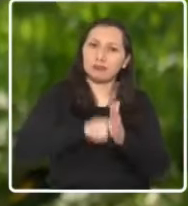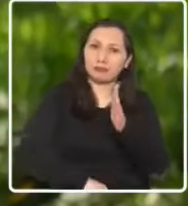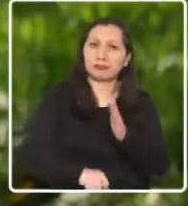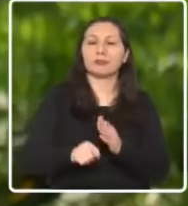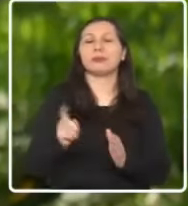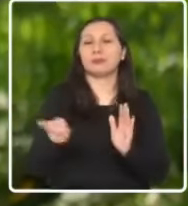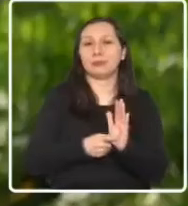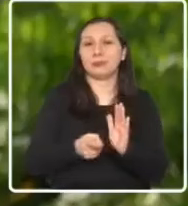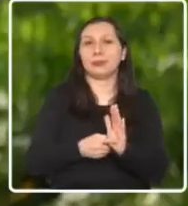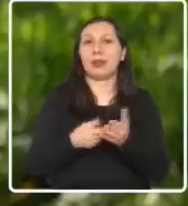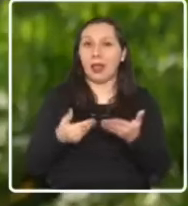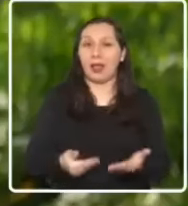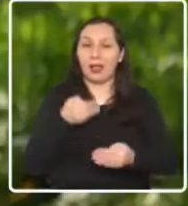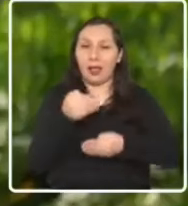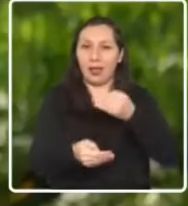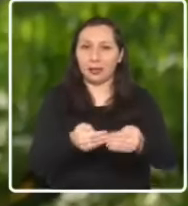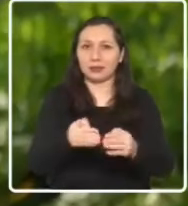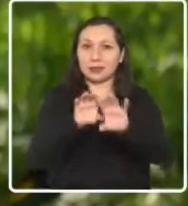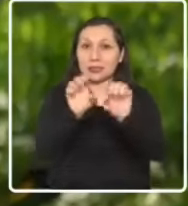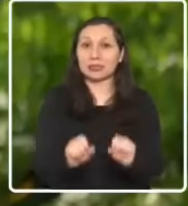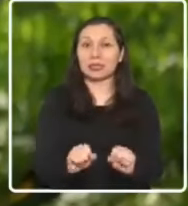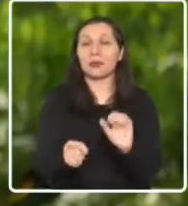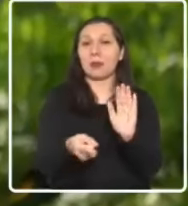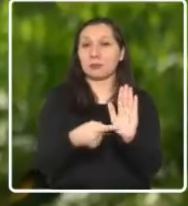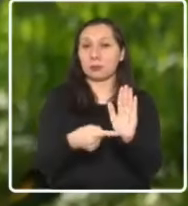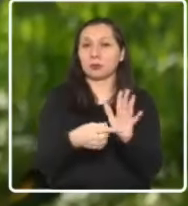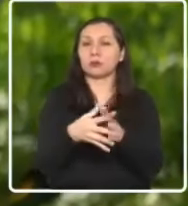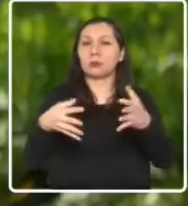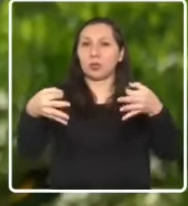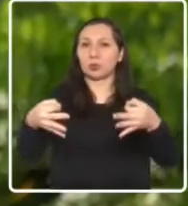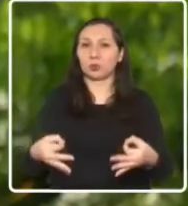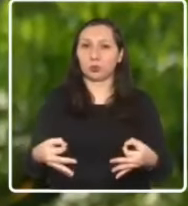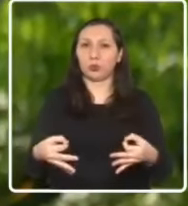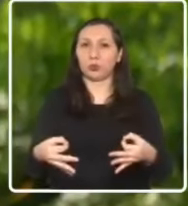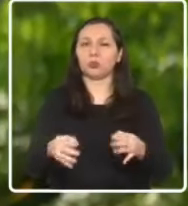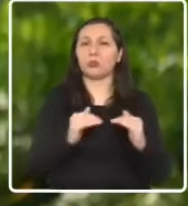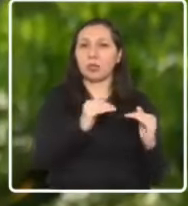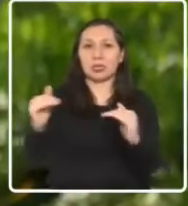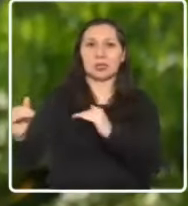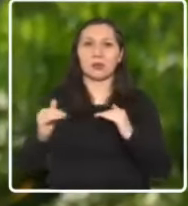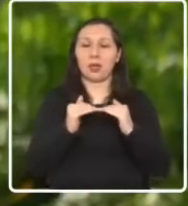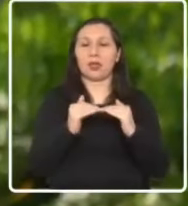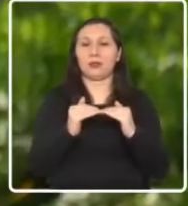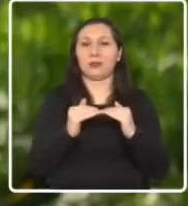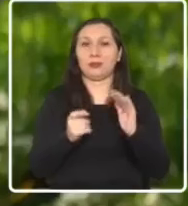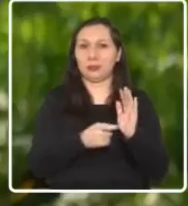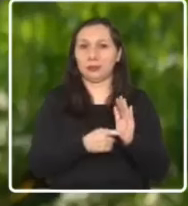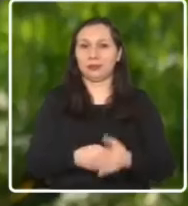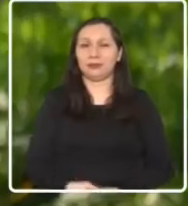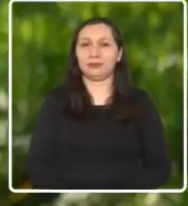Estamos avanzando de esta manera hacia un sistema tributario más justo y más equitativo,